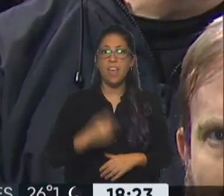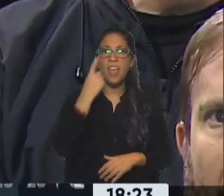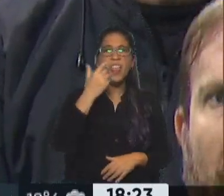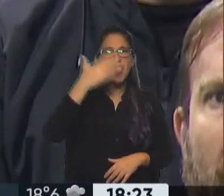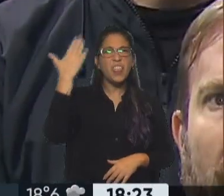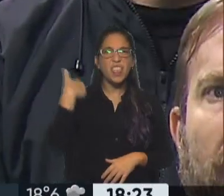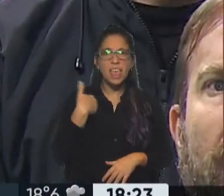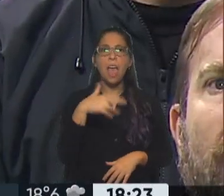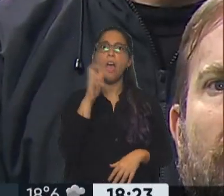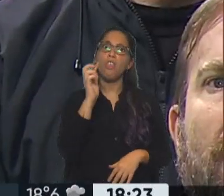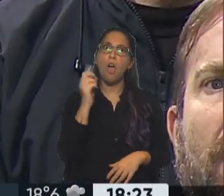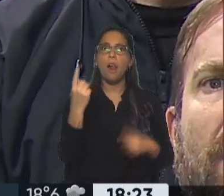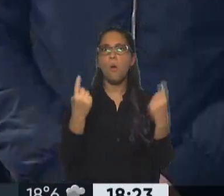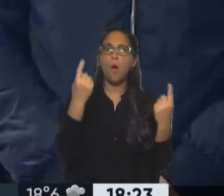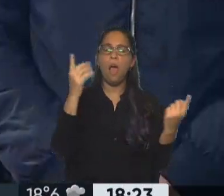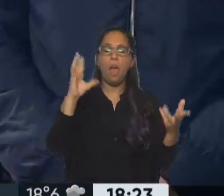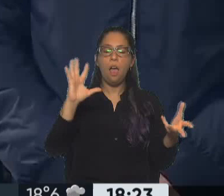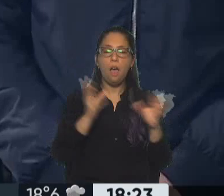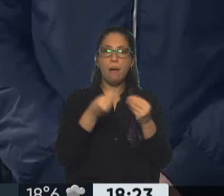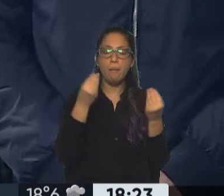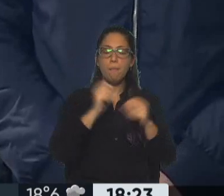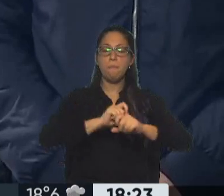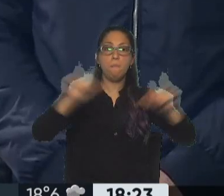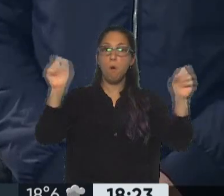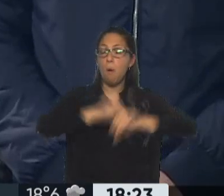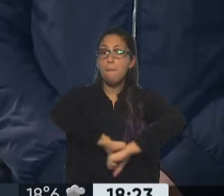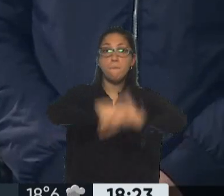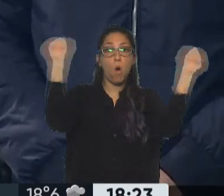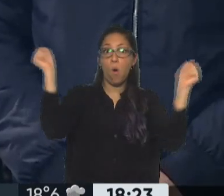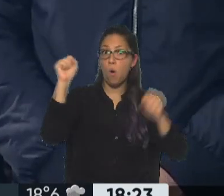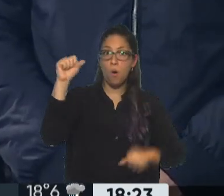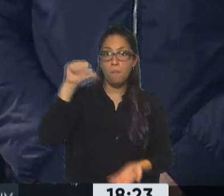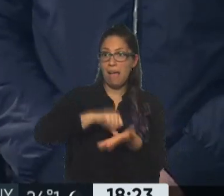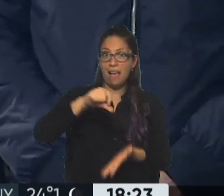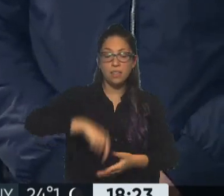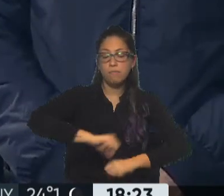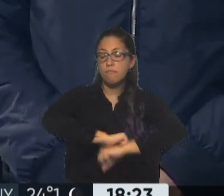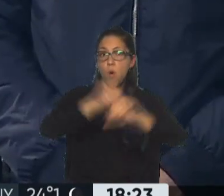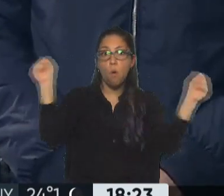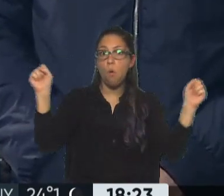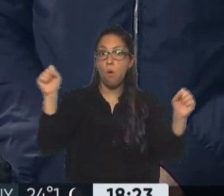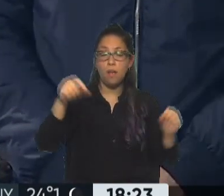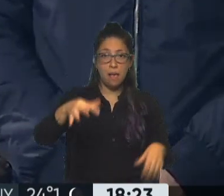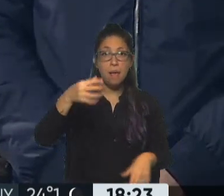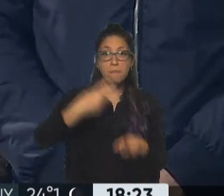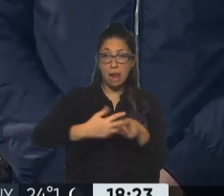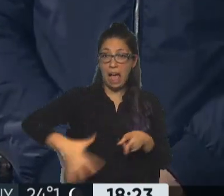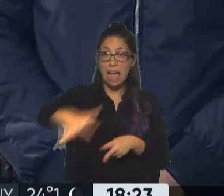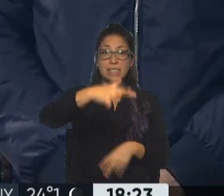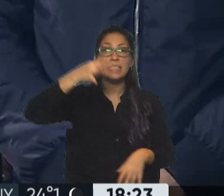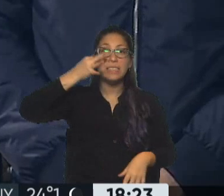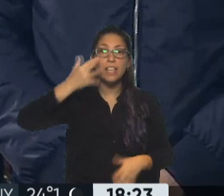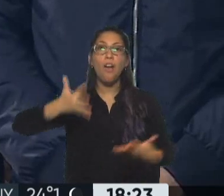falsa dolarización, estalló el país. Esta plaza es testigo de nuestras alegrías, pero